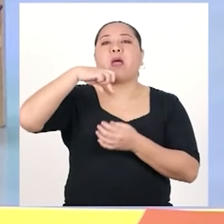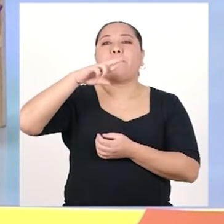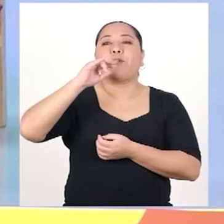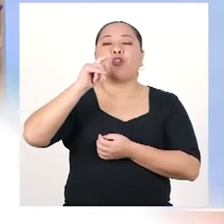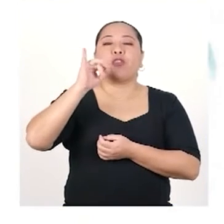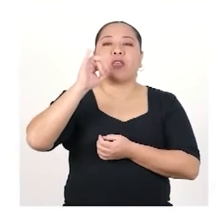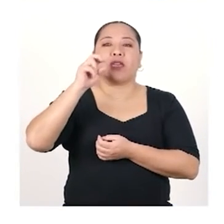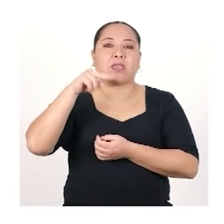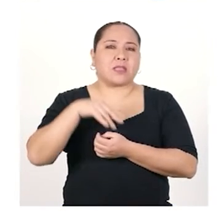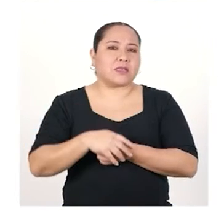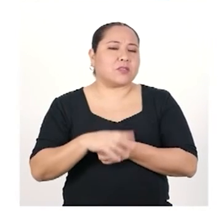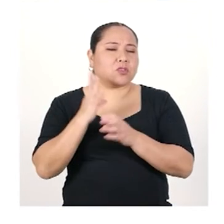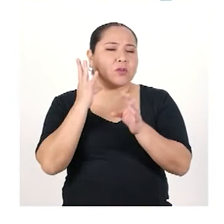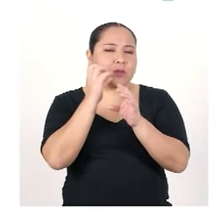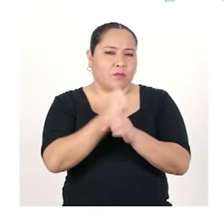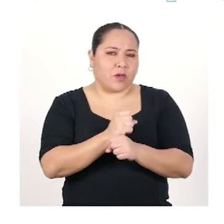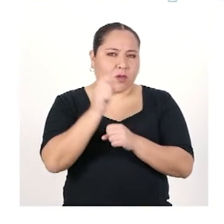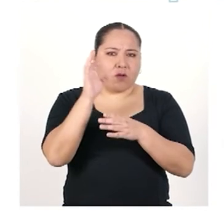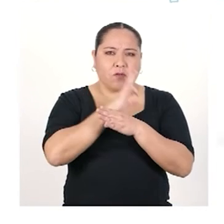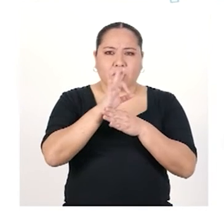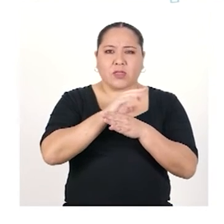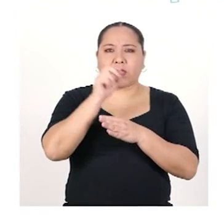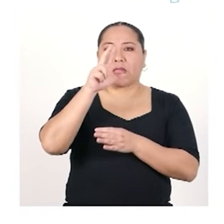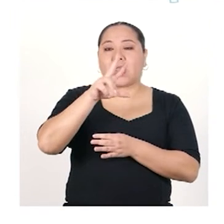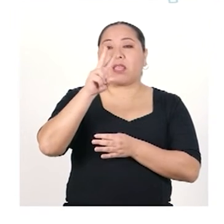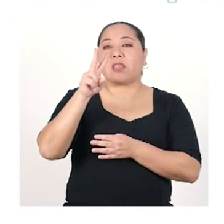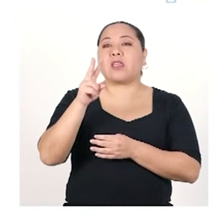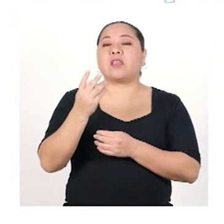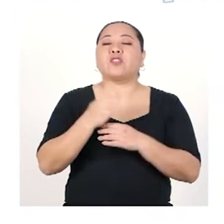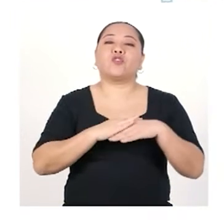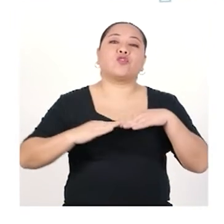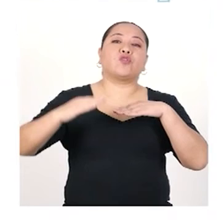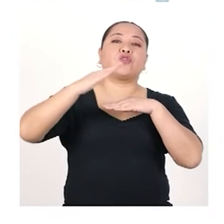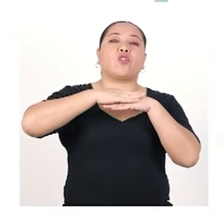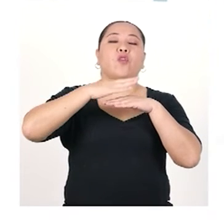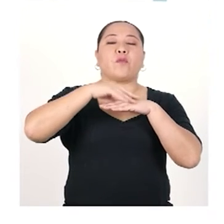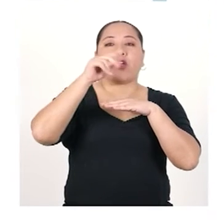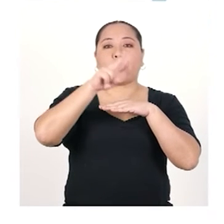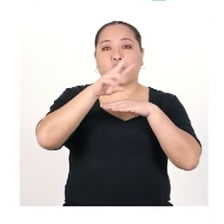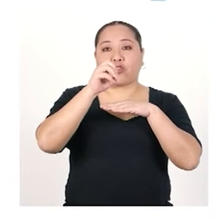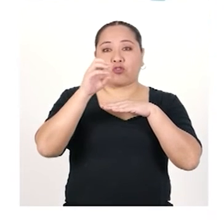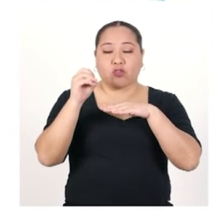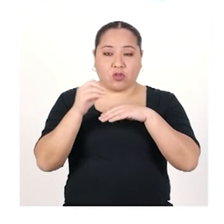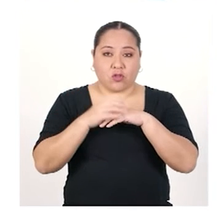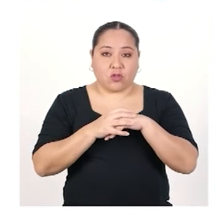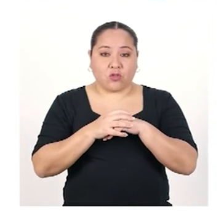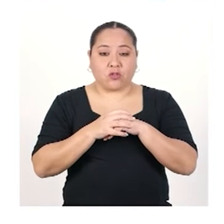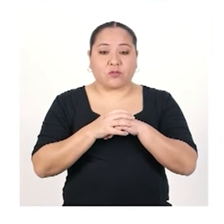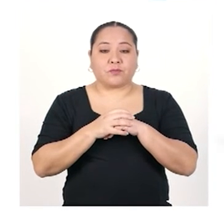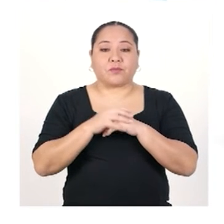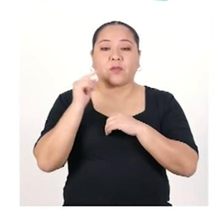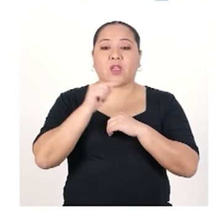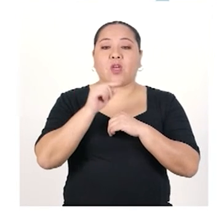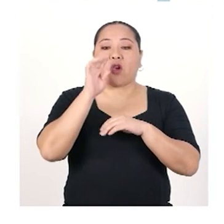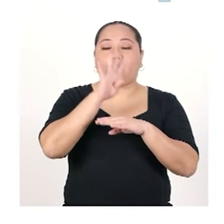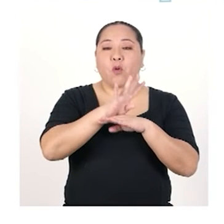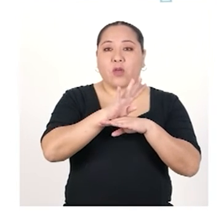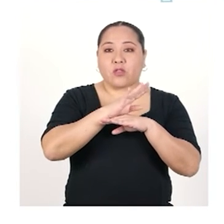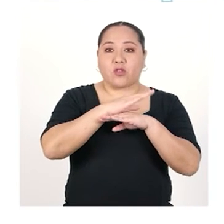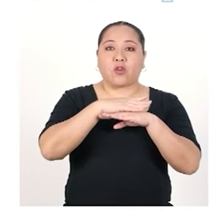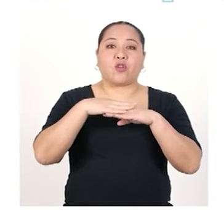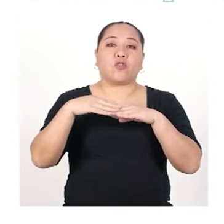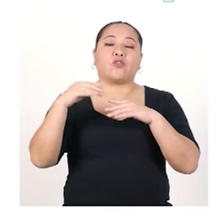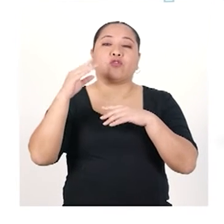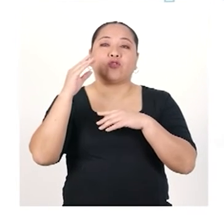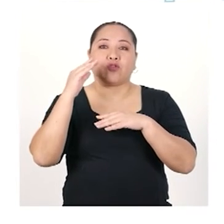de proteínas. Y si simplificamos la fracción 32 sobre 200, nos quedan 4